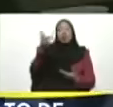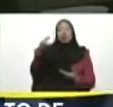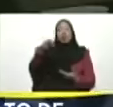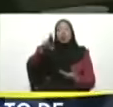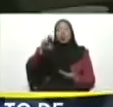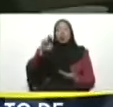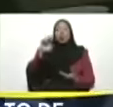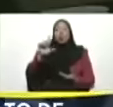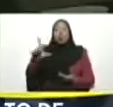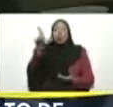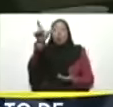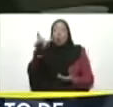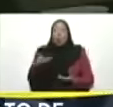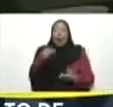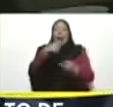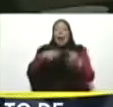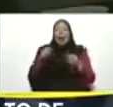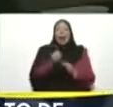Osman,